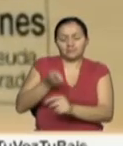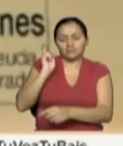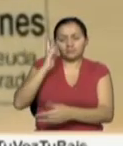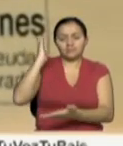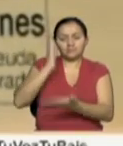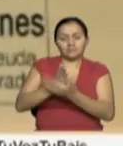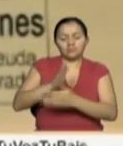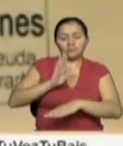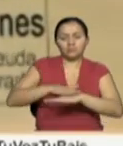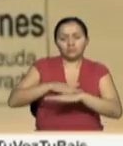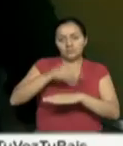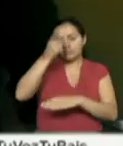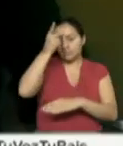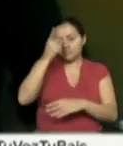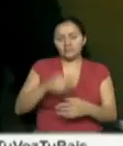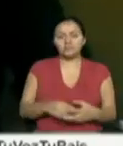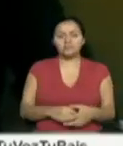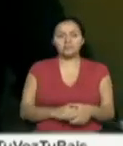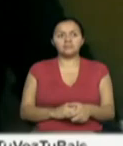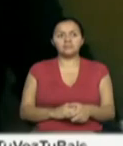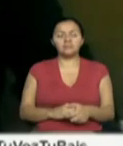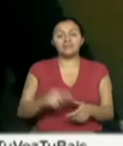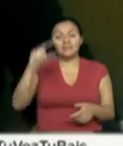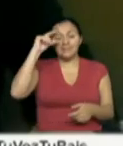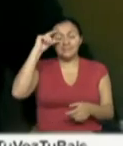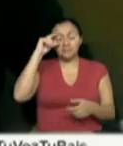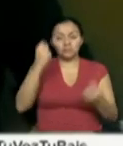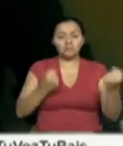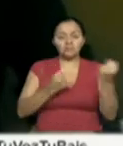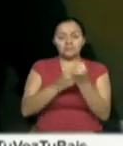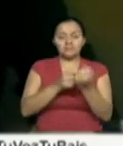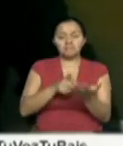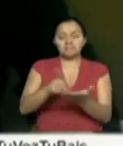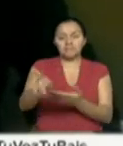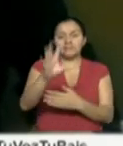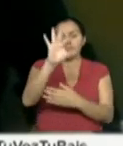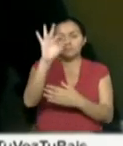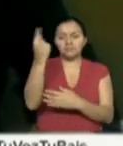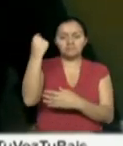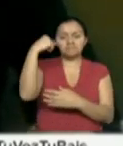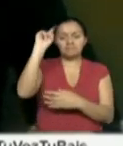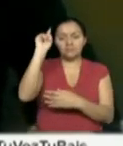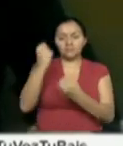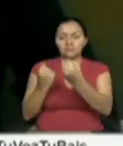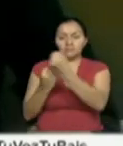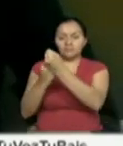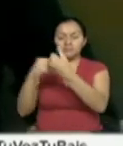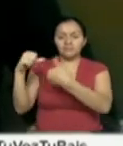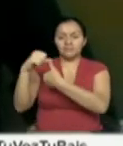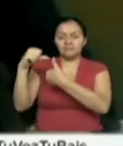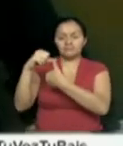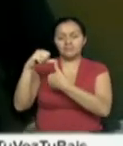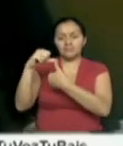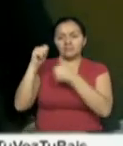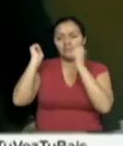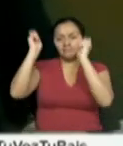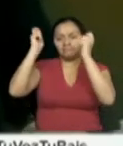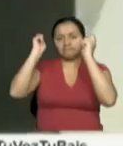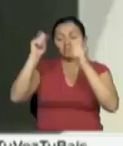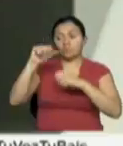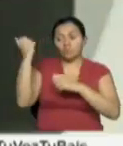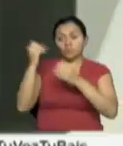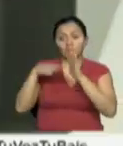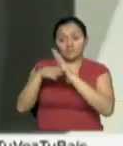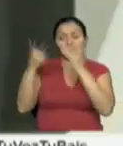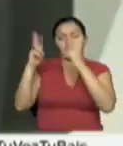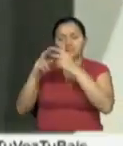de la deuda externa de bonos Brady. Lasso aportó la suma de 500 millones de sucres a la campaña presidencial de Maguad, al igual que otros